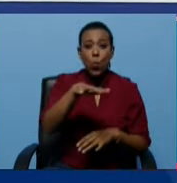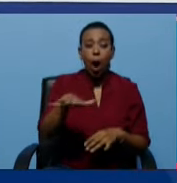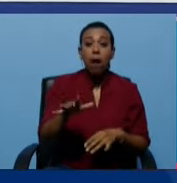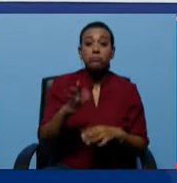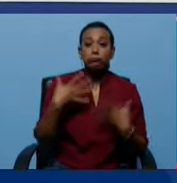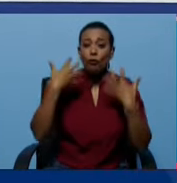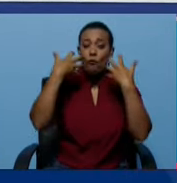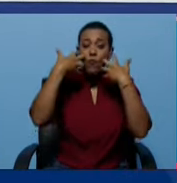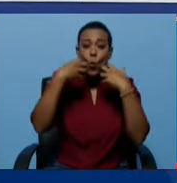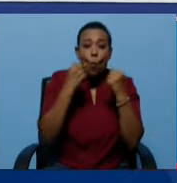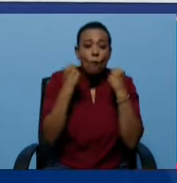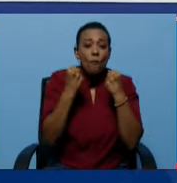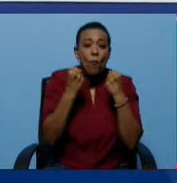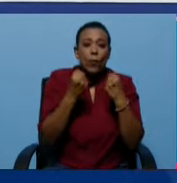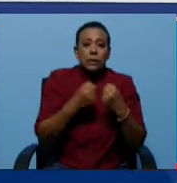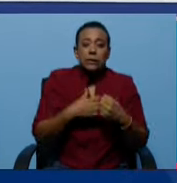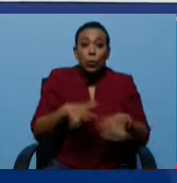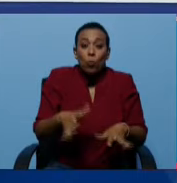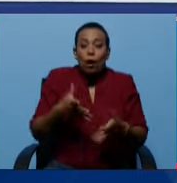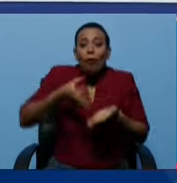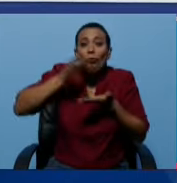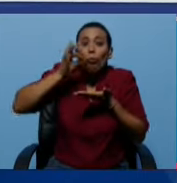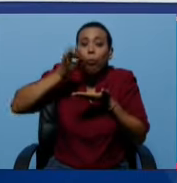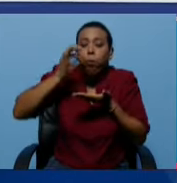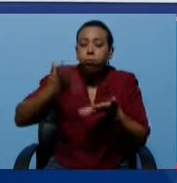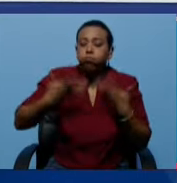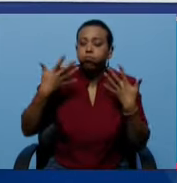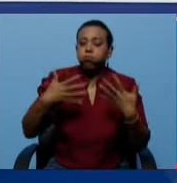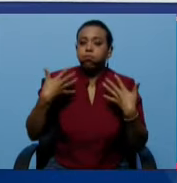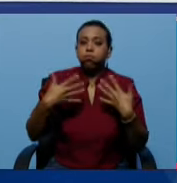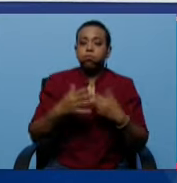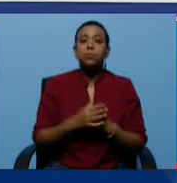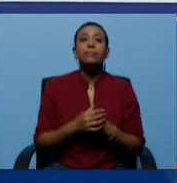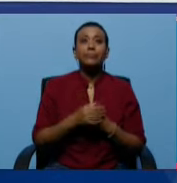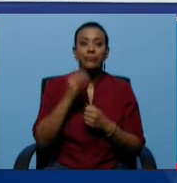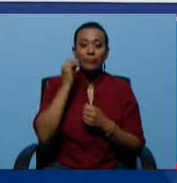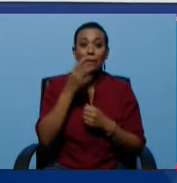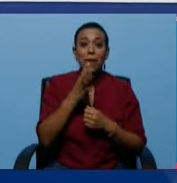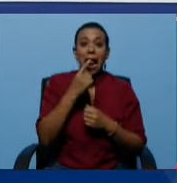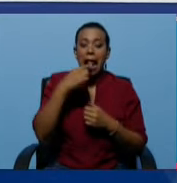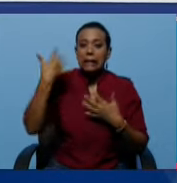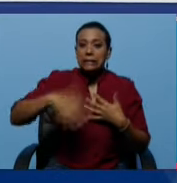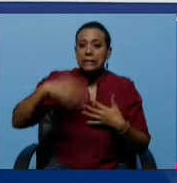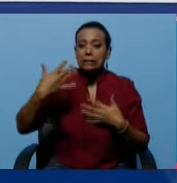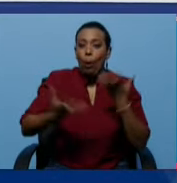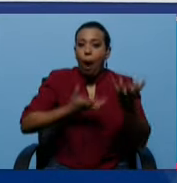Pega el chocolate, ¿oíste? Pues me lo tomé rapidito para poder recibir el pase. Me quemé la lengua.